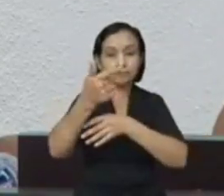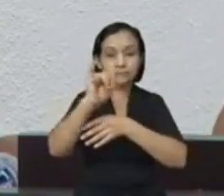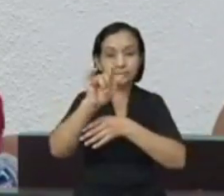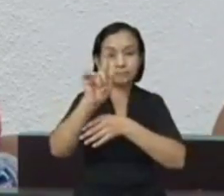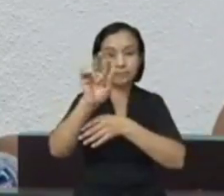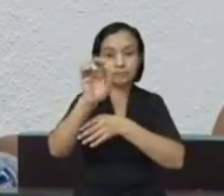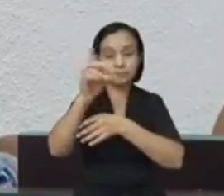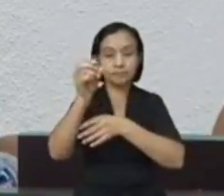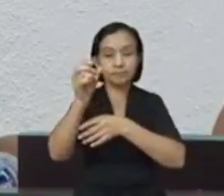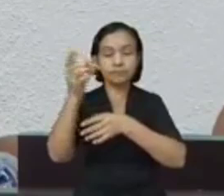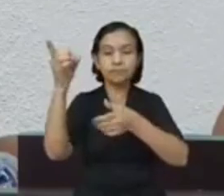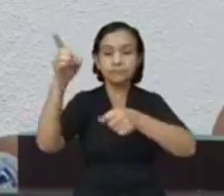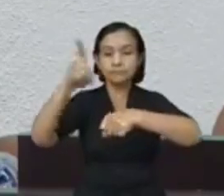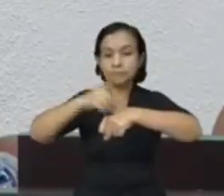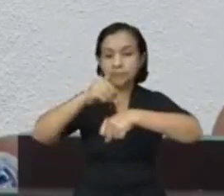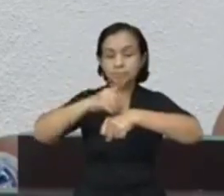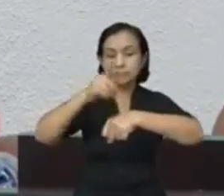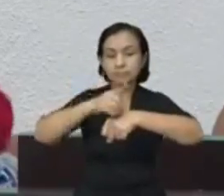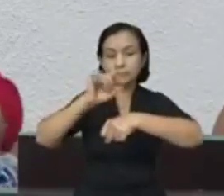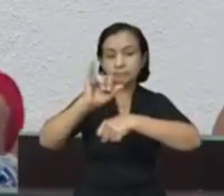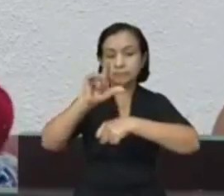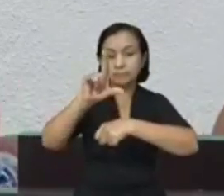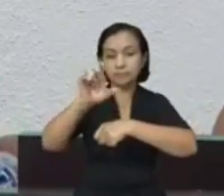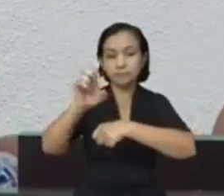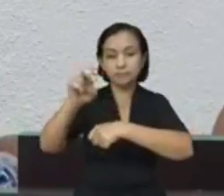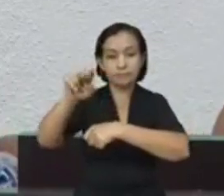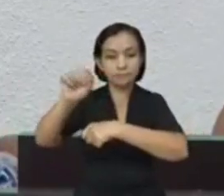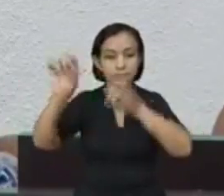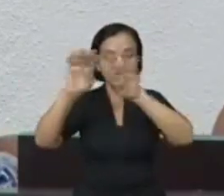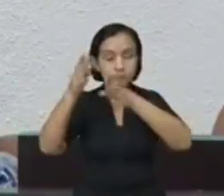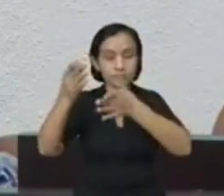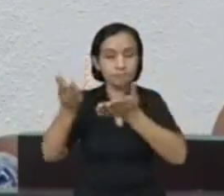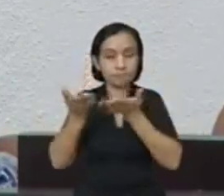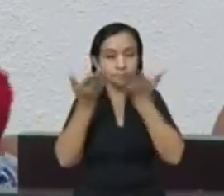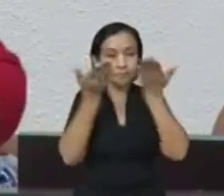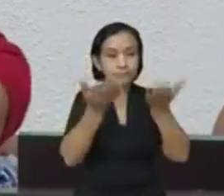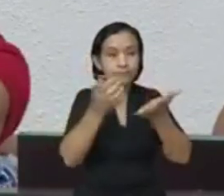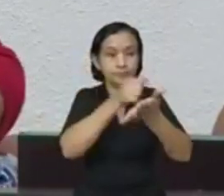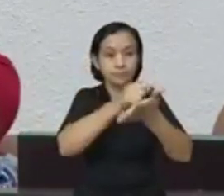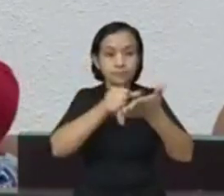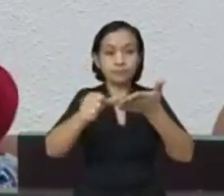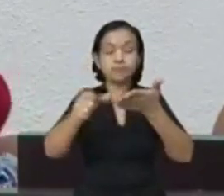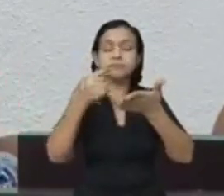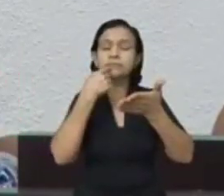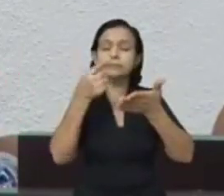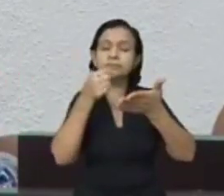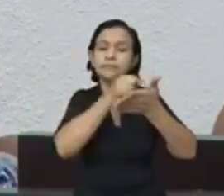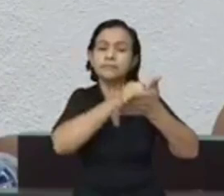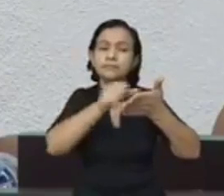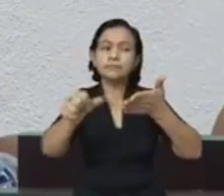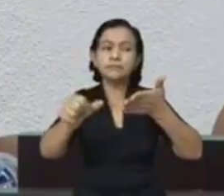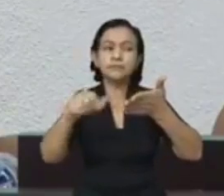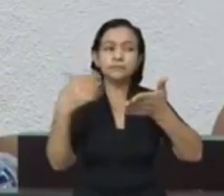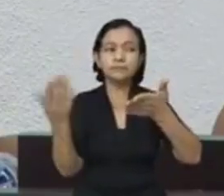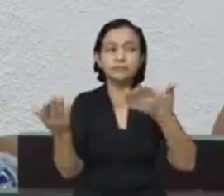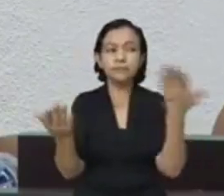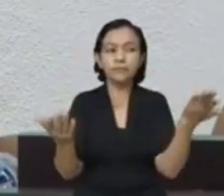presentada por la doctora Ileana Pérez López. Y la carta dice así: